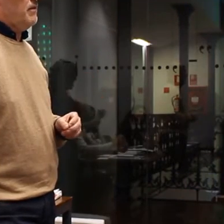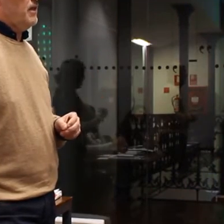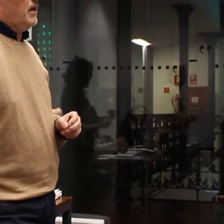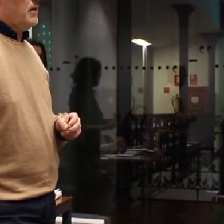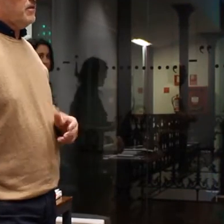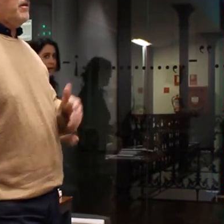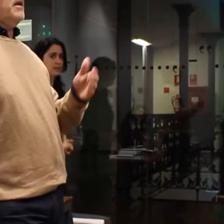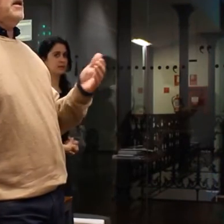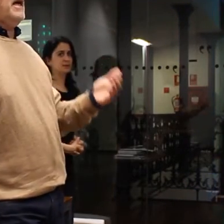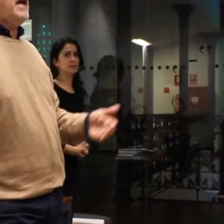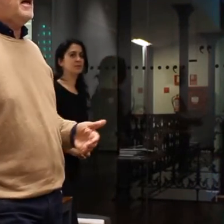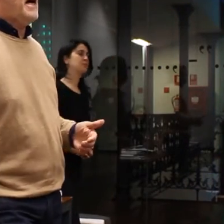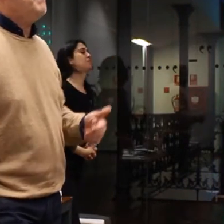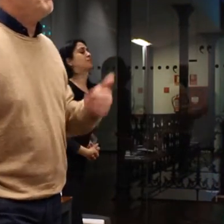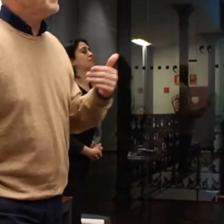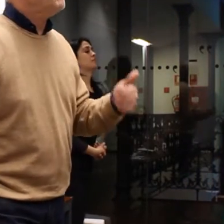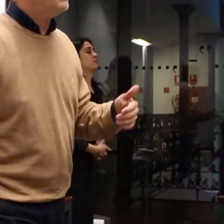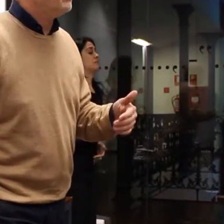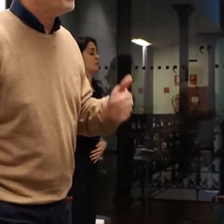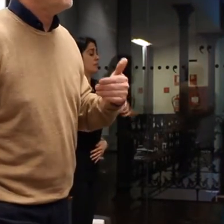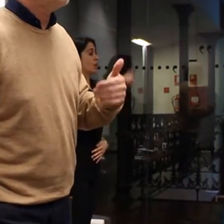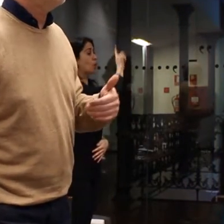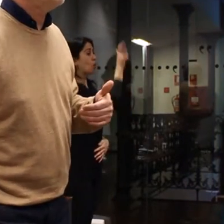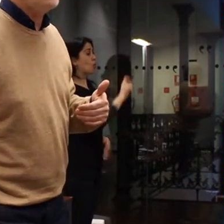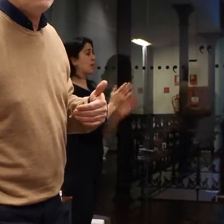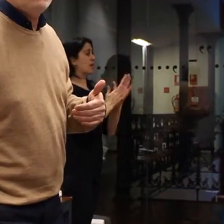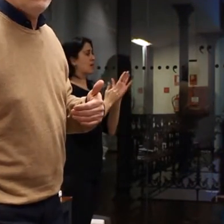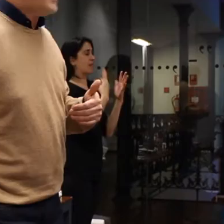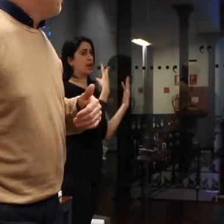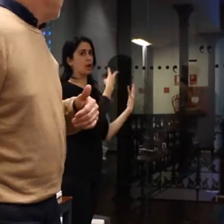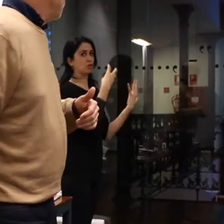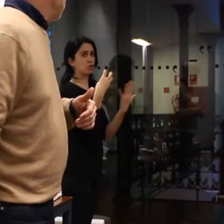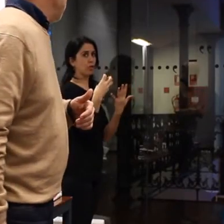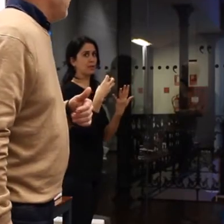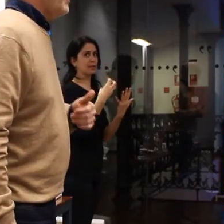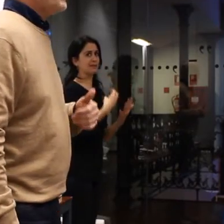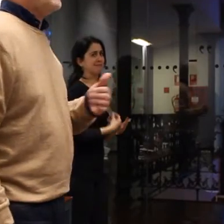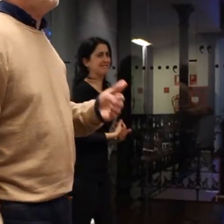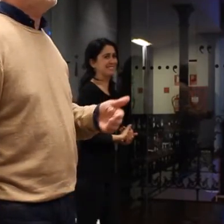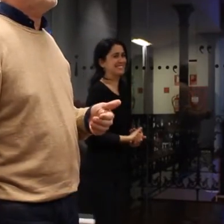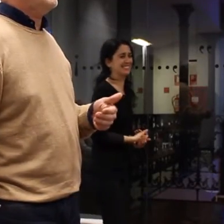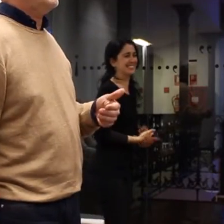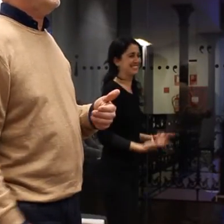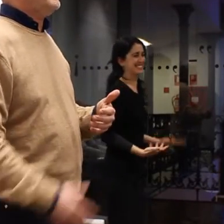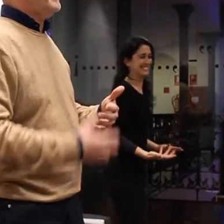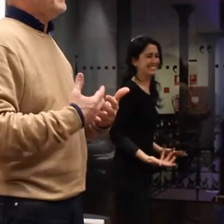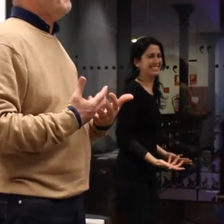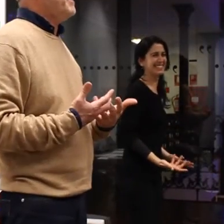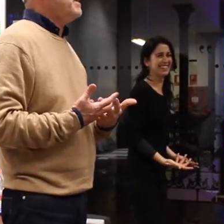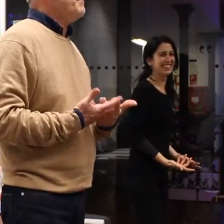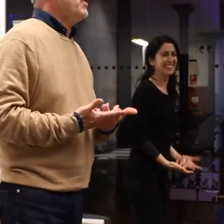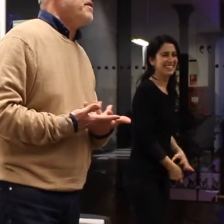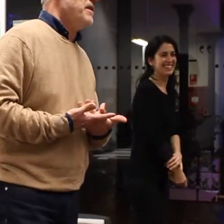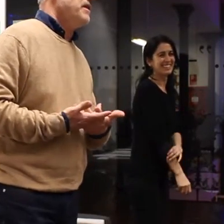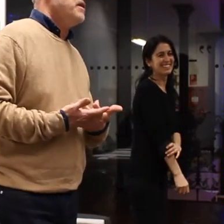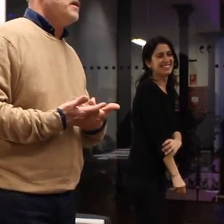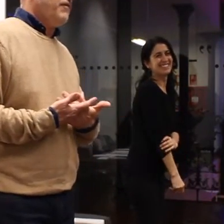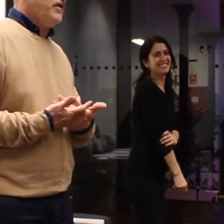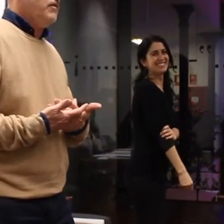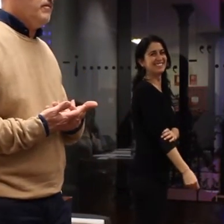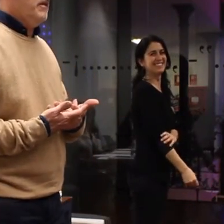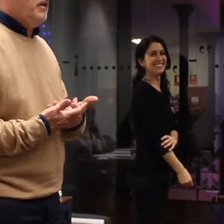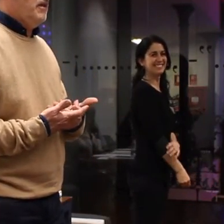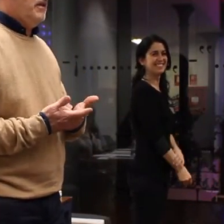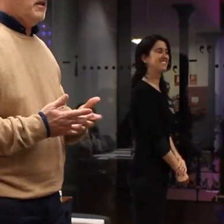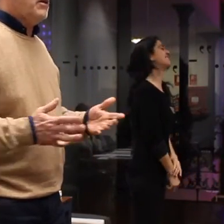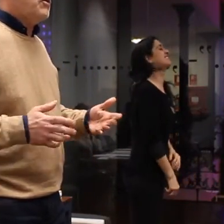Comunidad Valenciana. Es decir, hay más muertos por aspectos relacionados con la pobreza energética en este país que por accidentes de